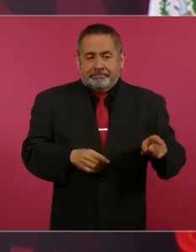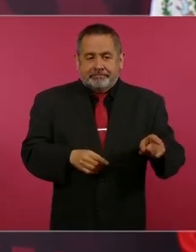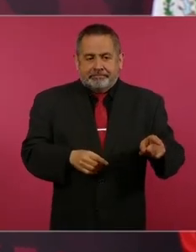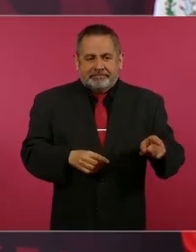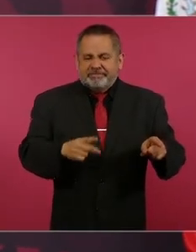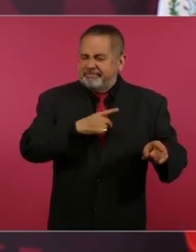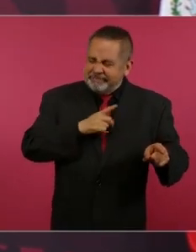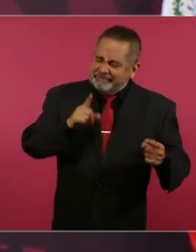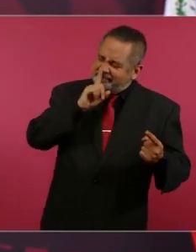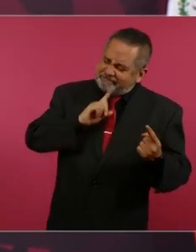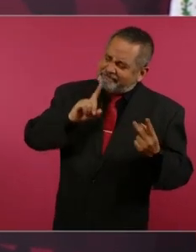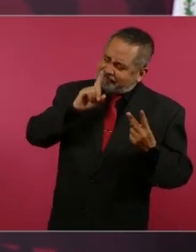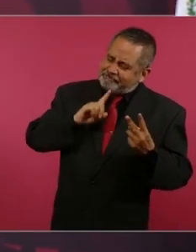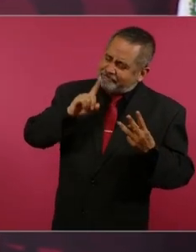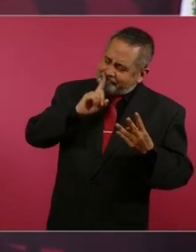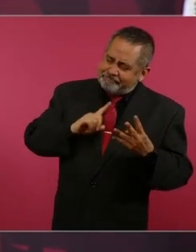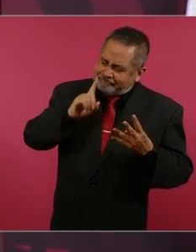que